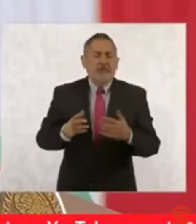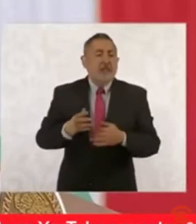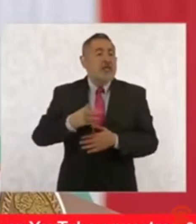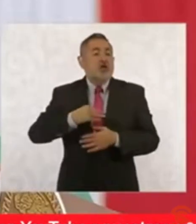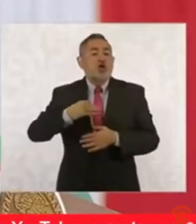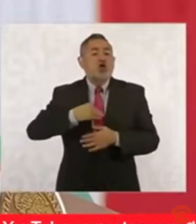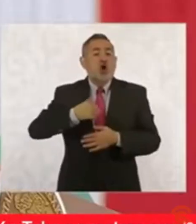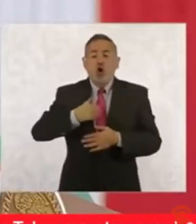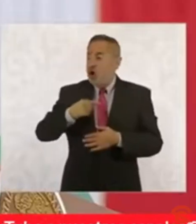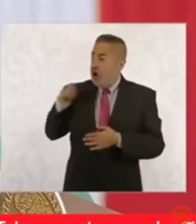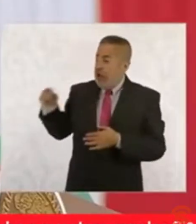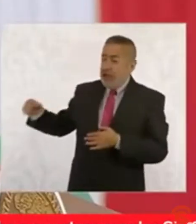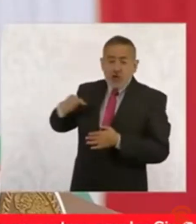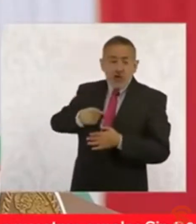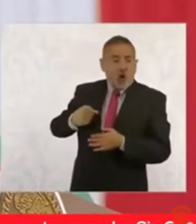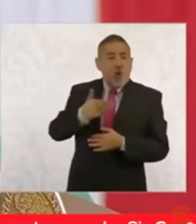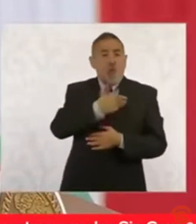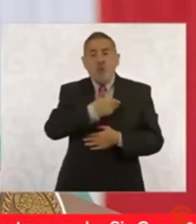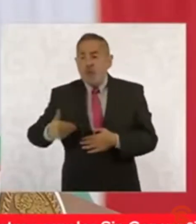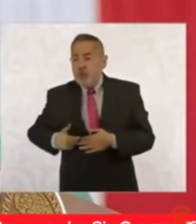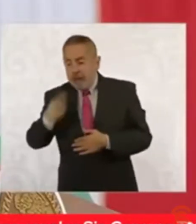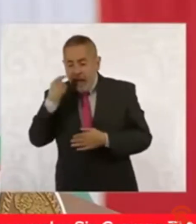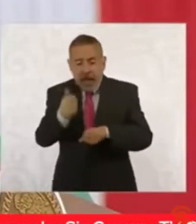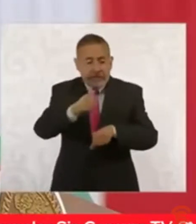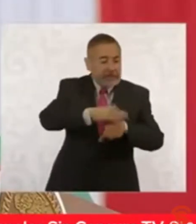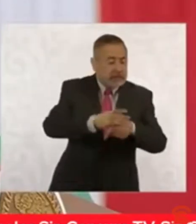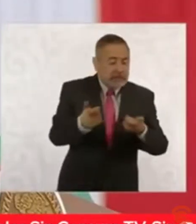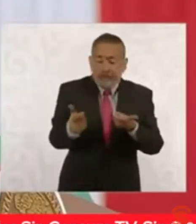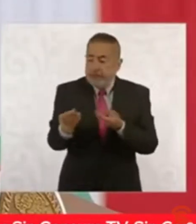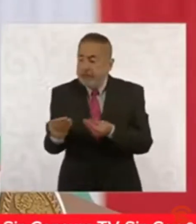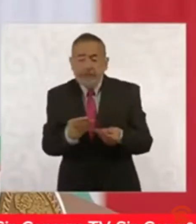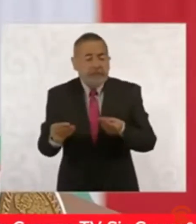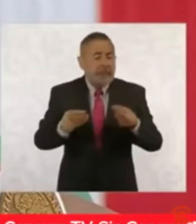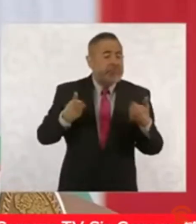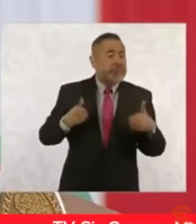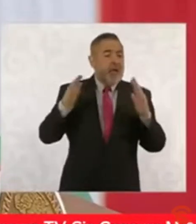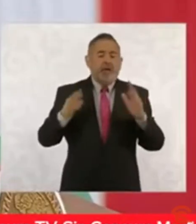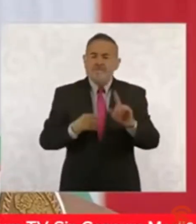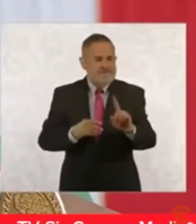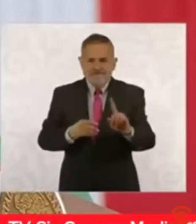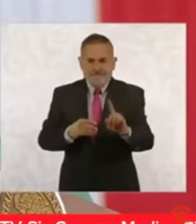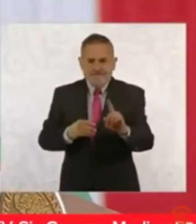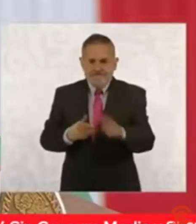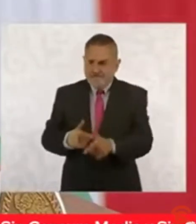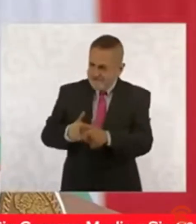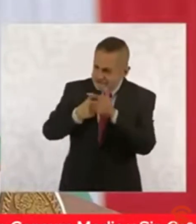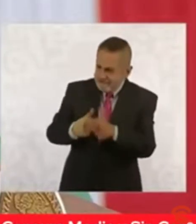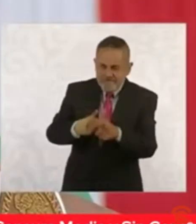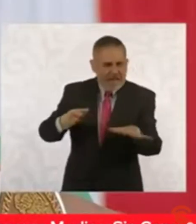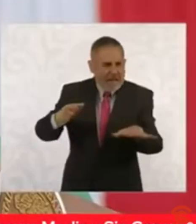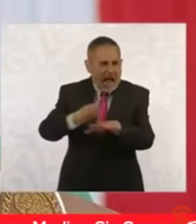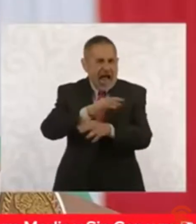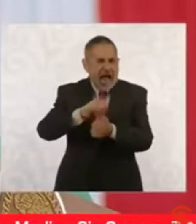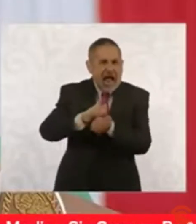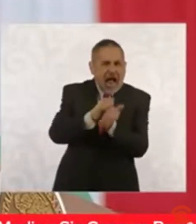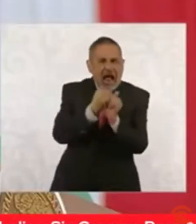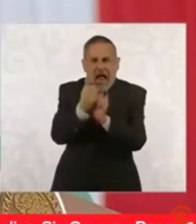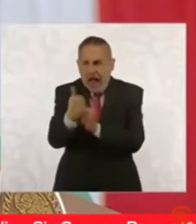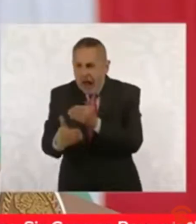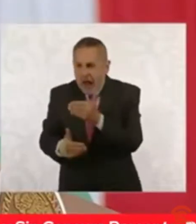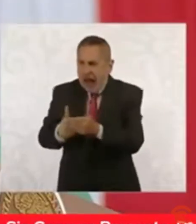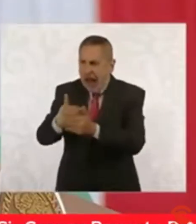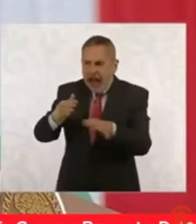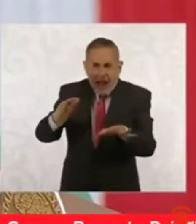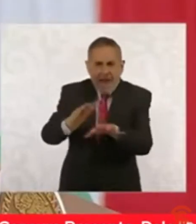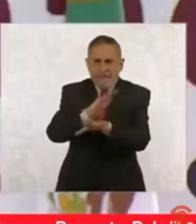gobierno solo para administrar, llegamos para seguir transformando la